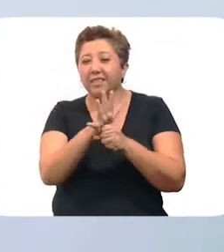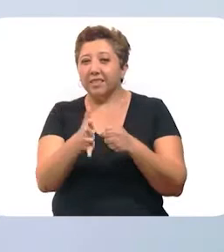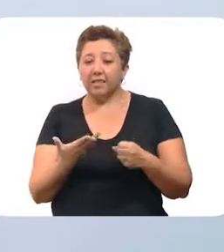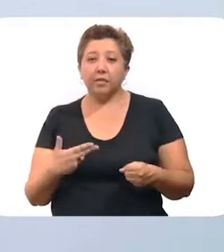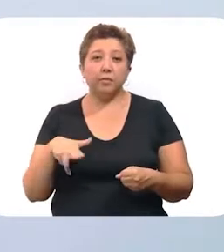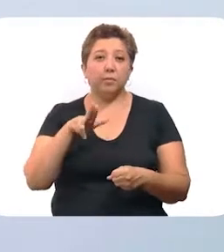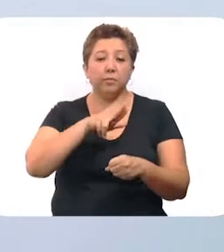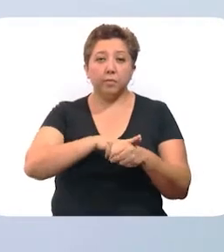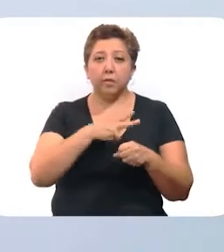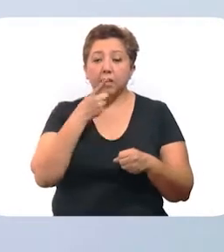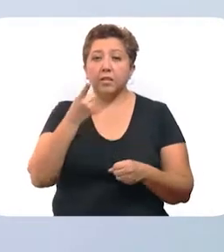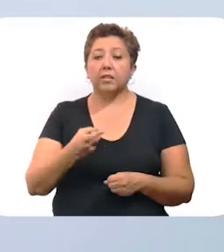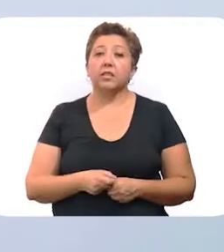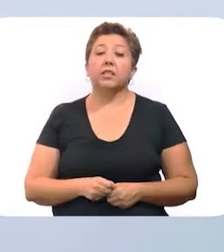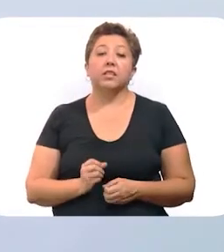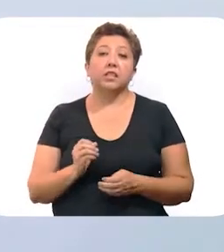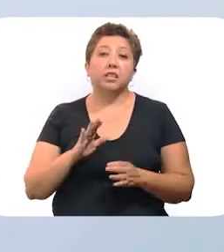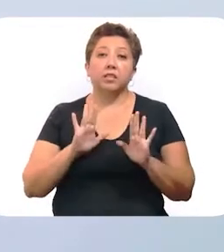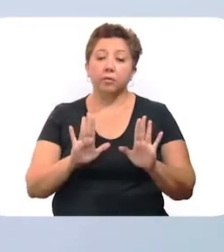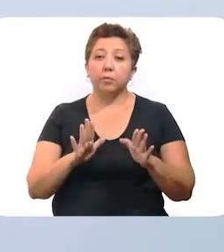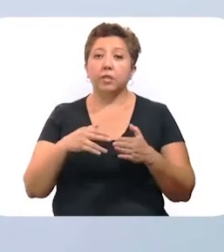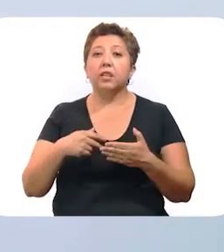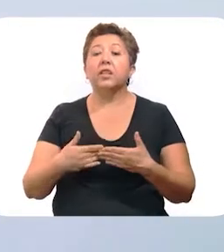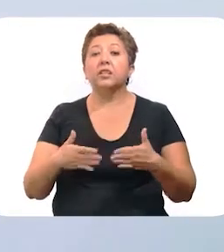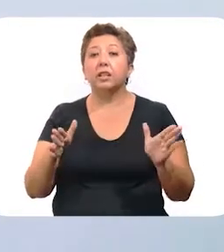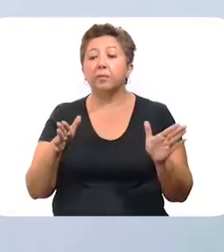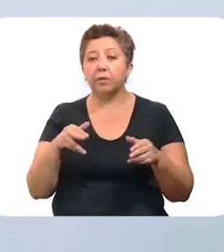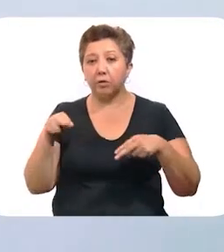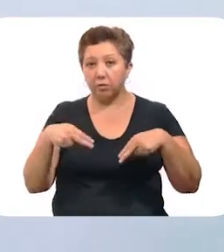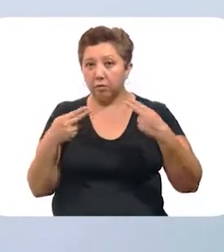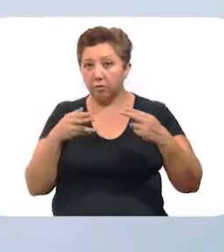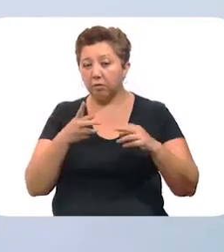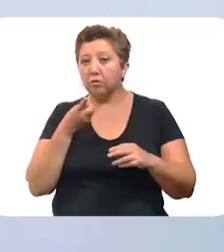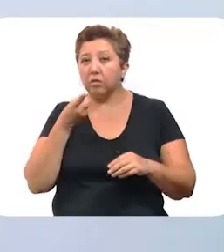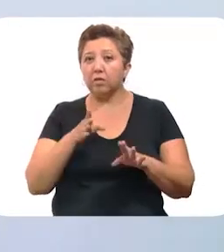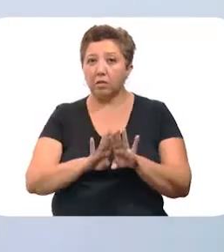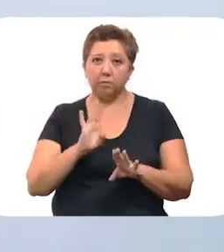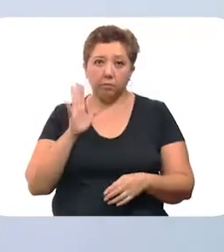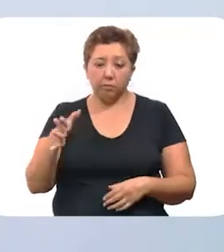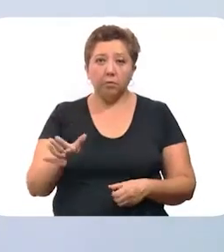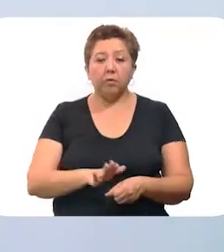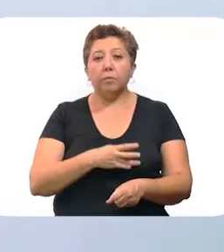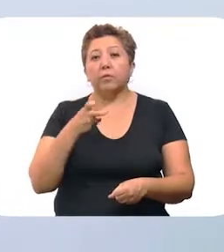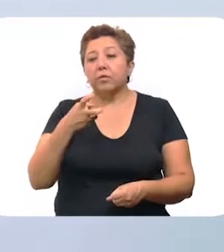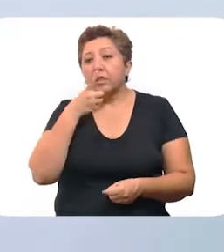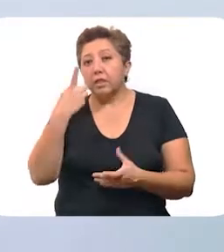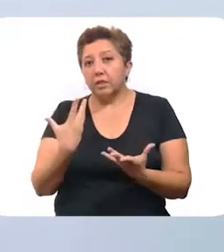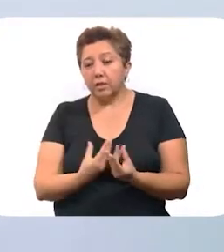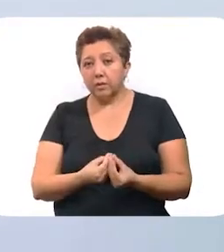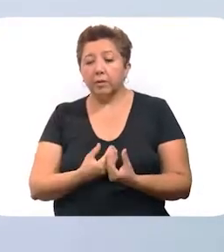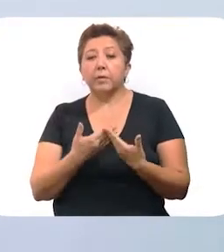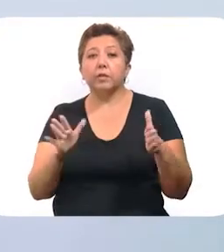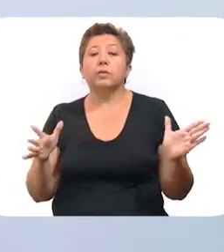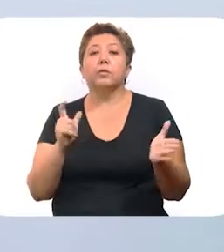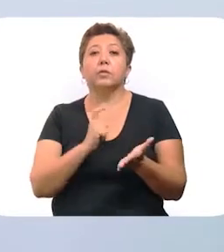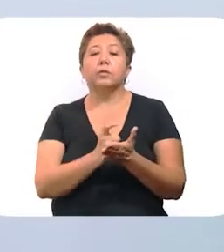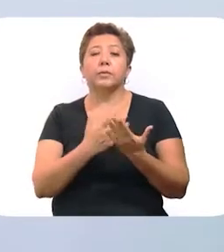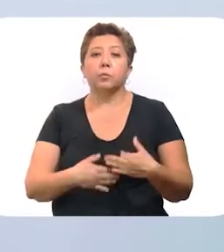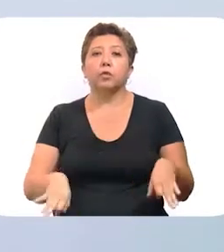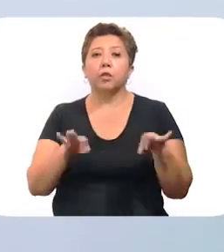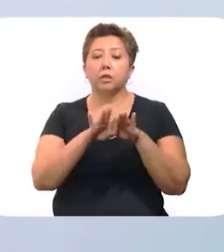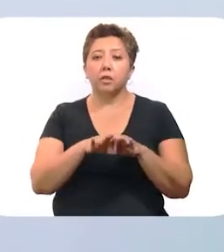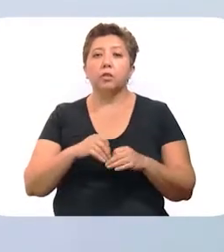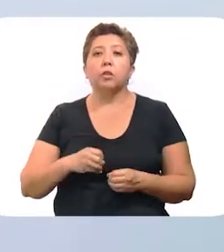nuestra capacidad hospitalaria e interrumpir el proceso de reactivación económica. Como hemos señalado, en la reapertura económica los datos más